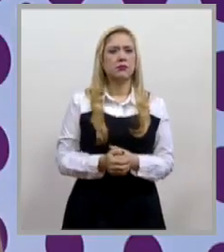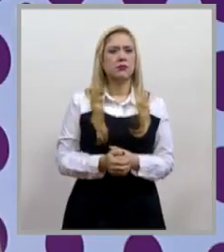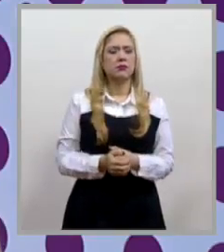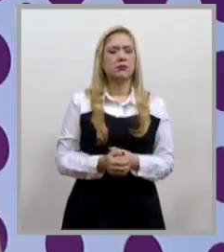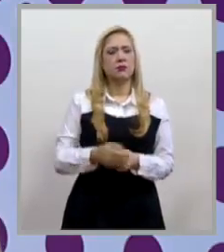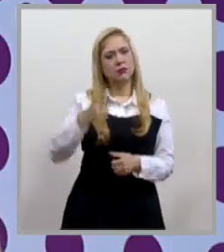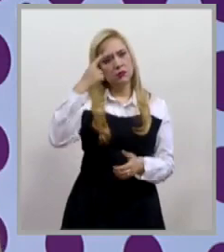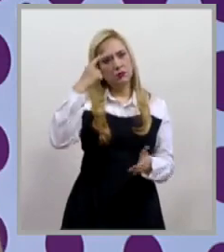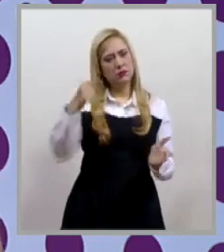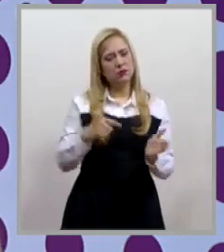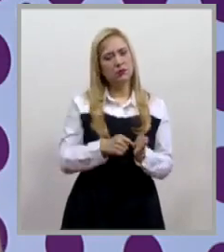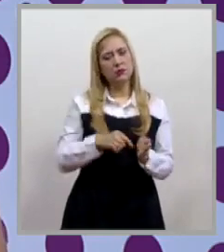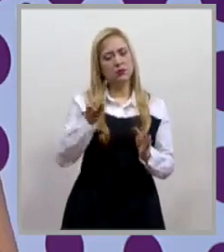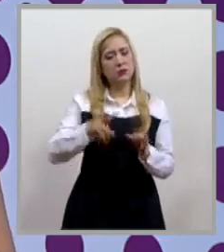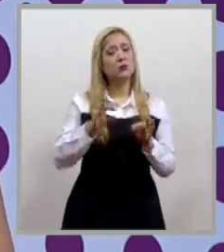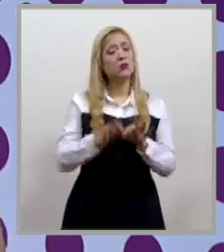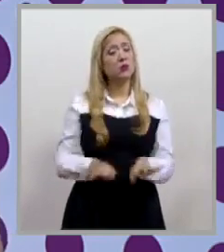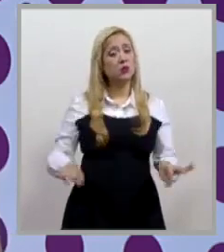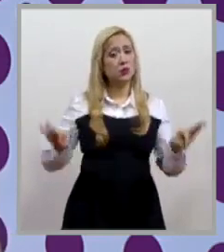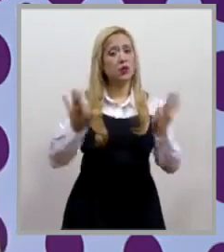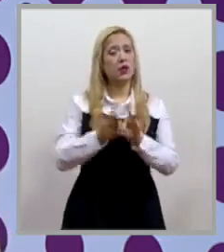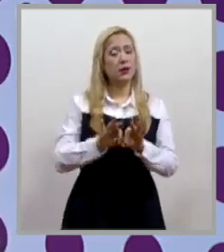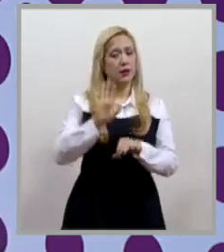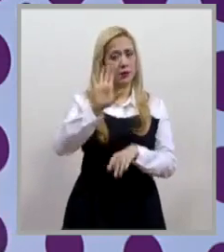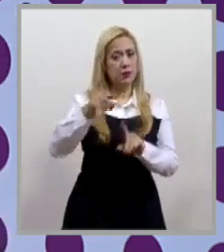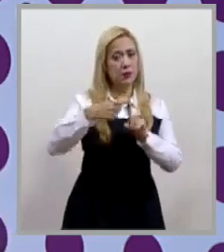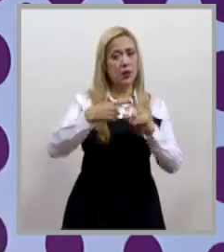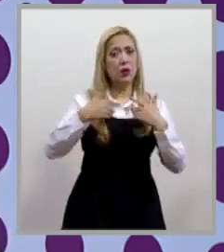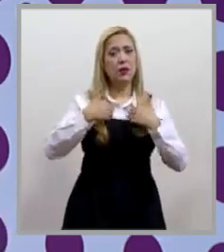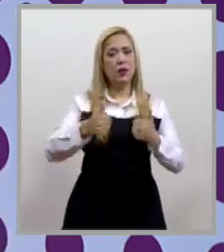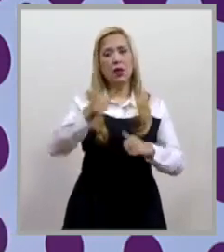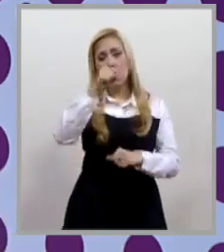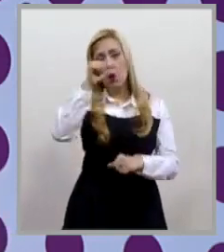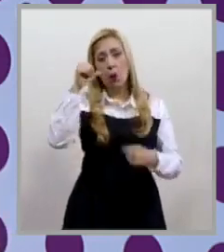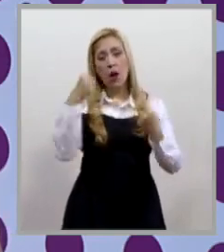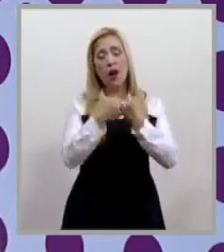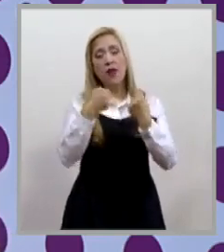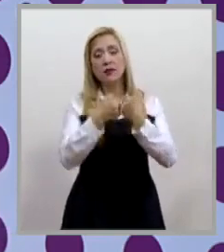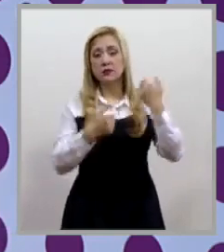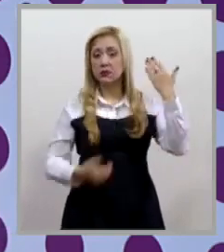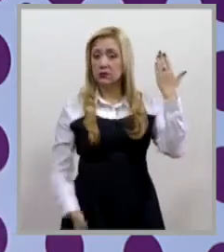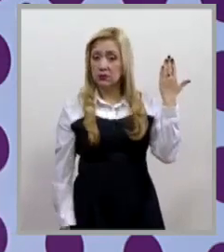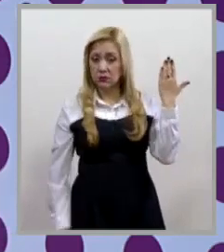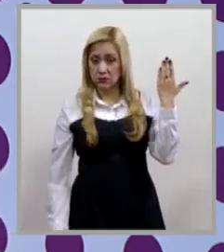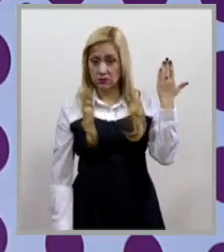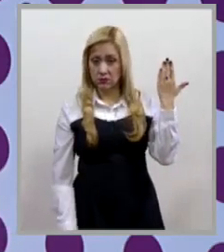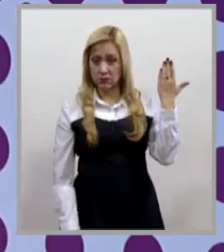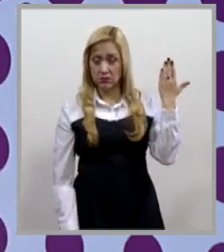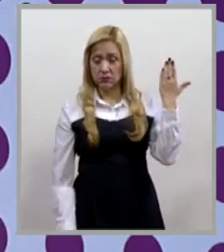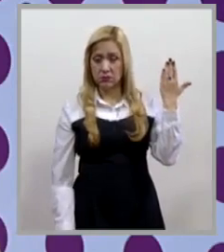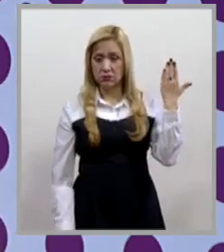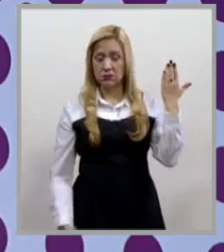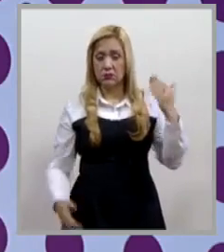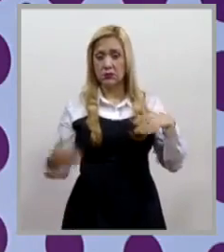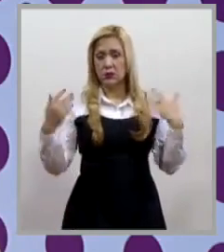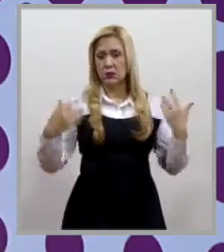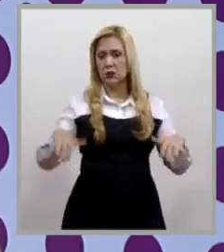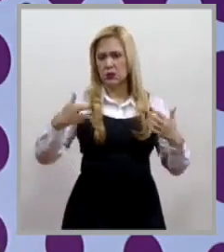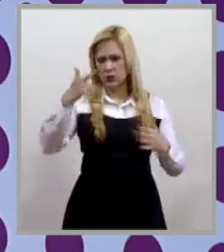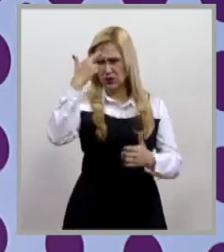me parece que es muy importante comprender Juárez o sea, por esa